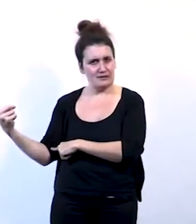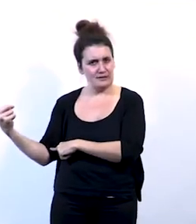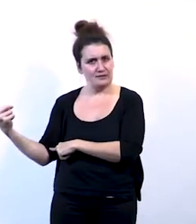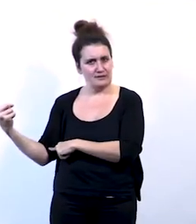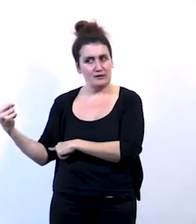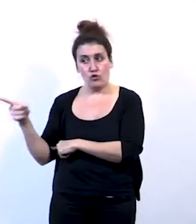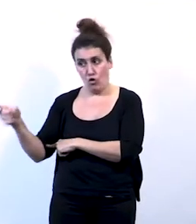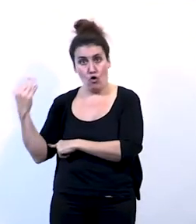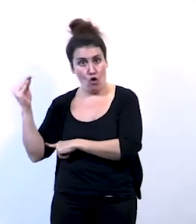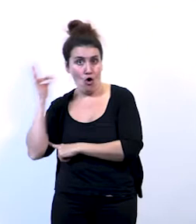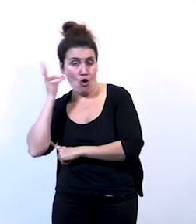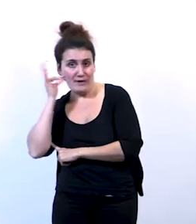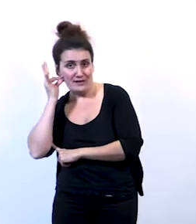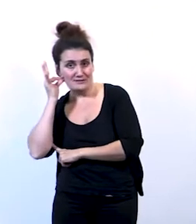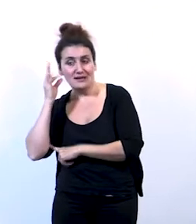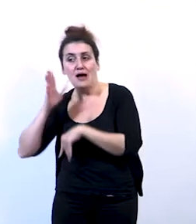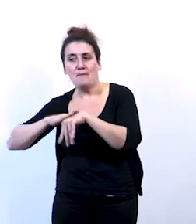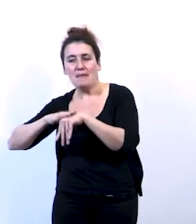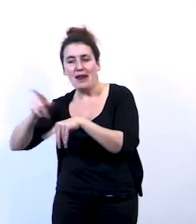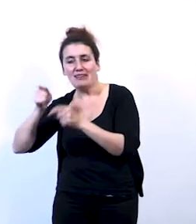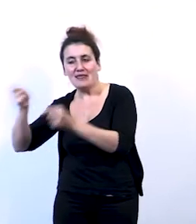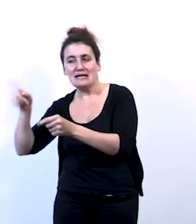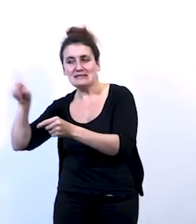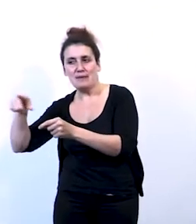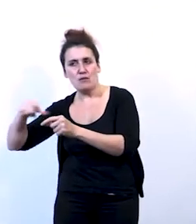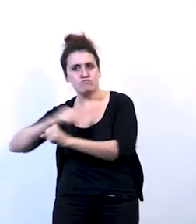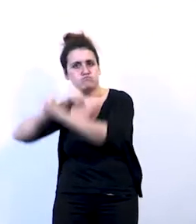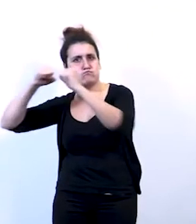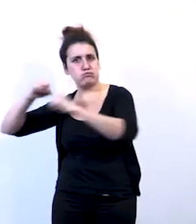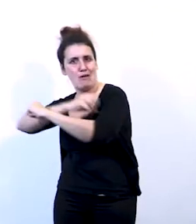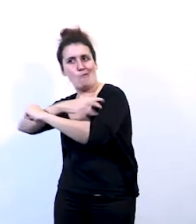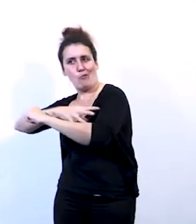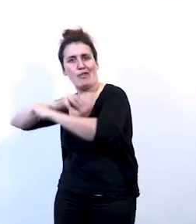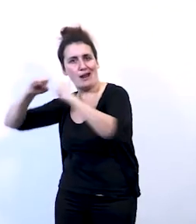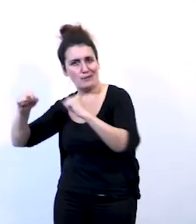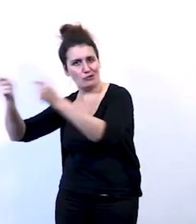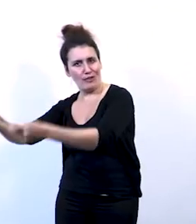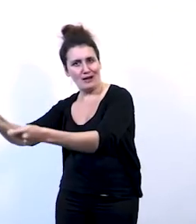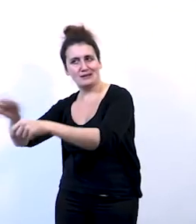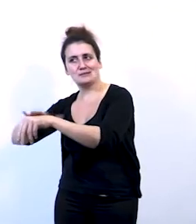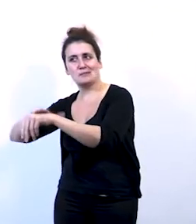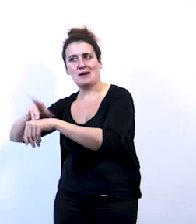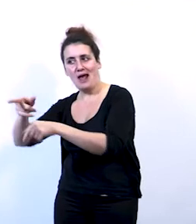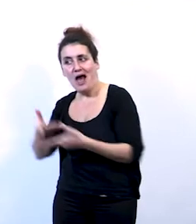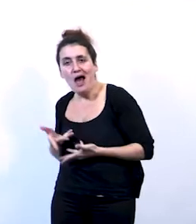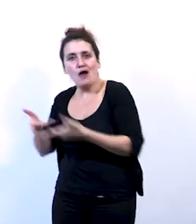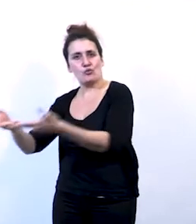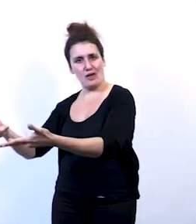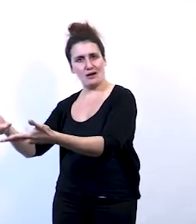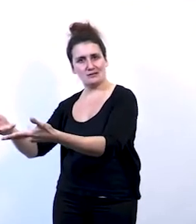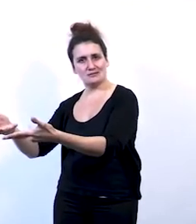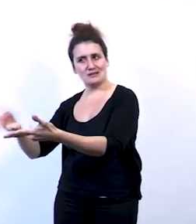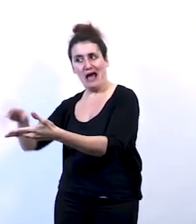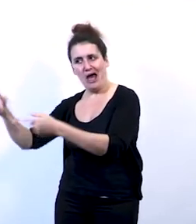esas jóvenes para poder darles también un empoderamiento que también les ayude a que